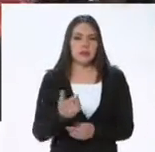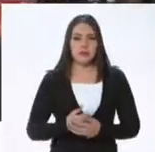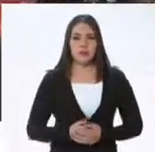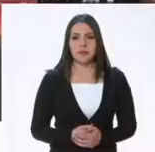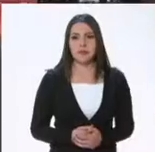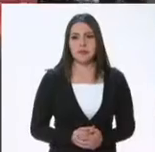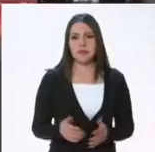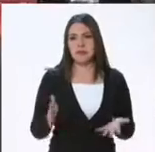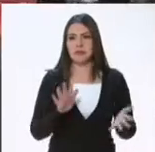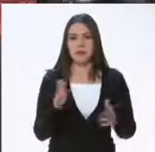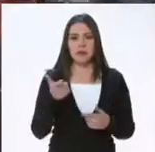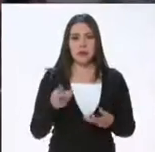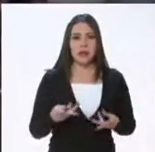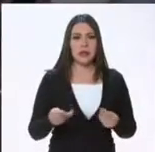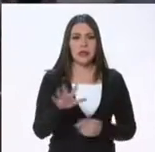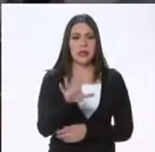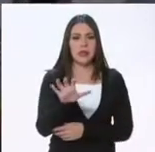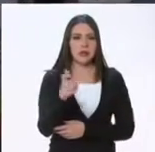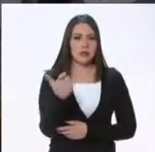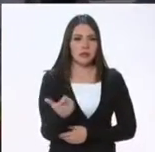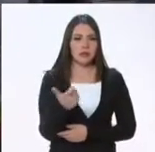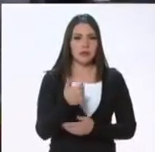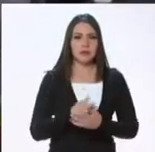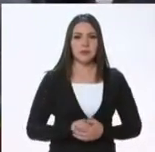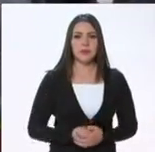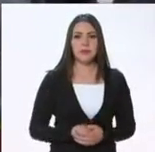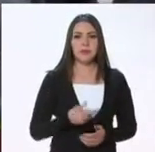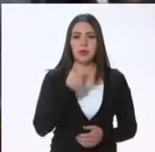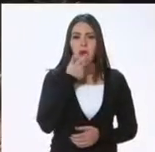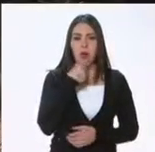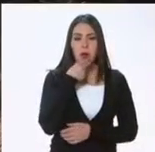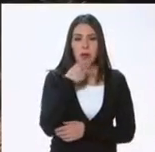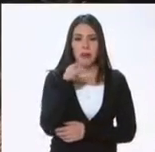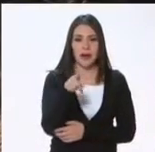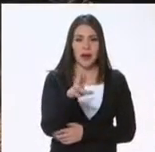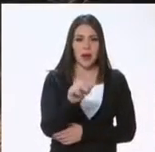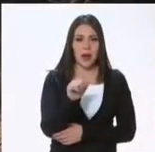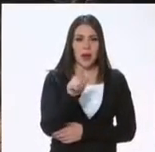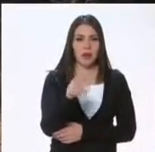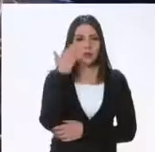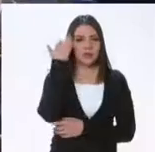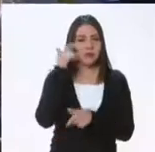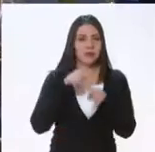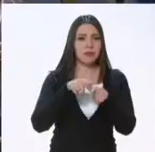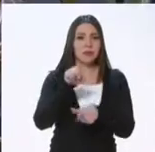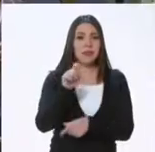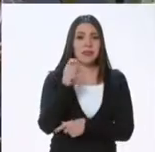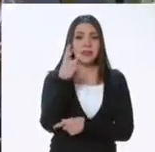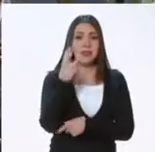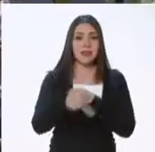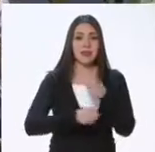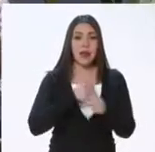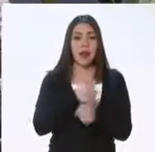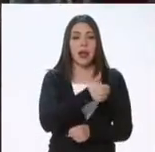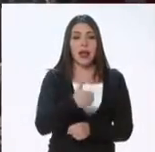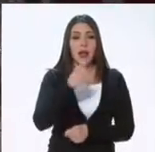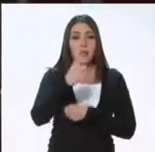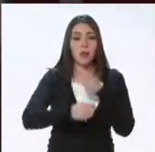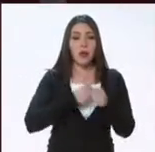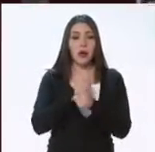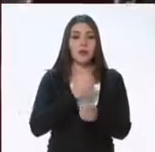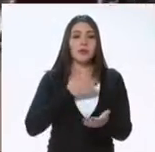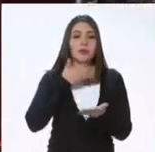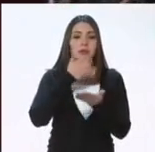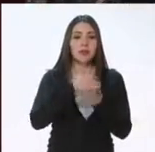que gastamos en promedio. Raúl tiene más de 23 años participando en la peregrinación. Es originario del municipio de San Felipe